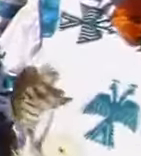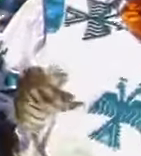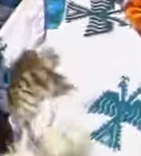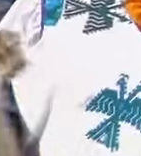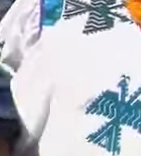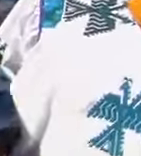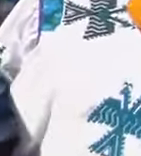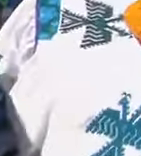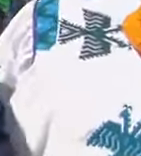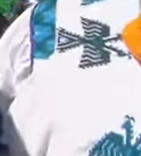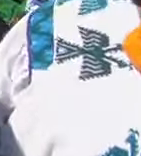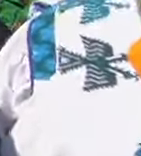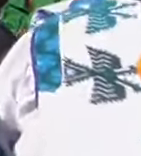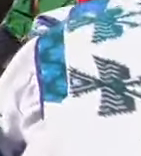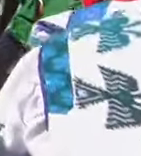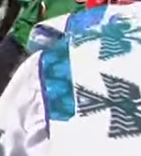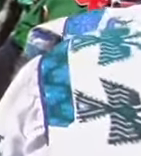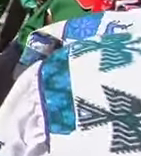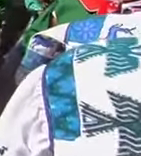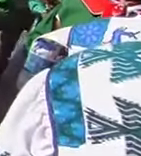le pusimos.